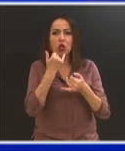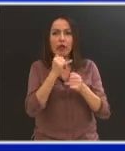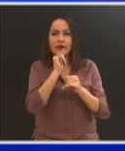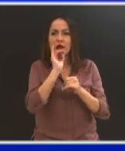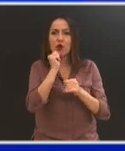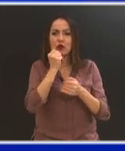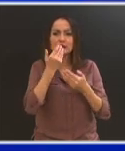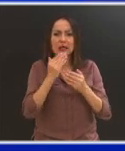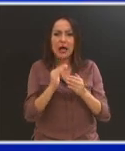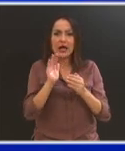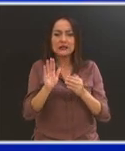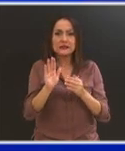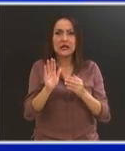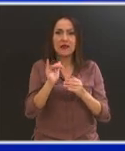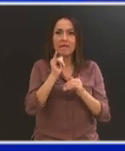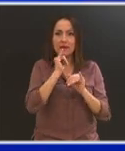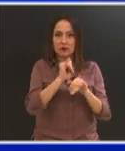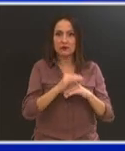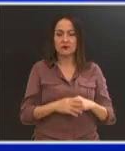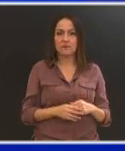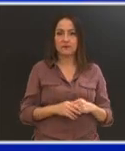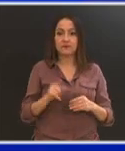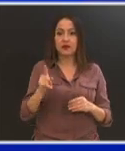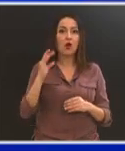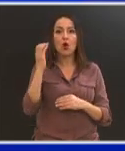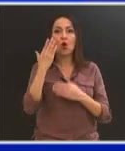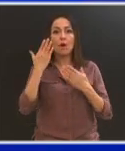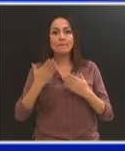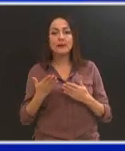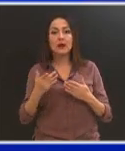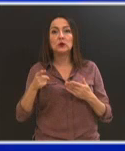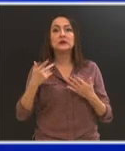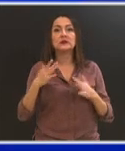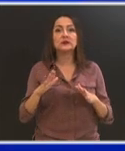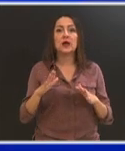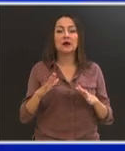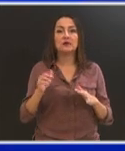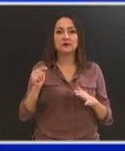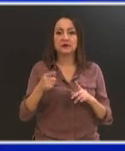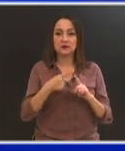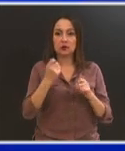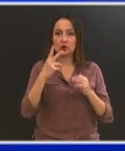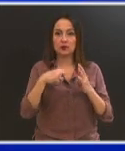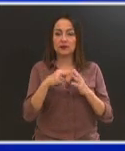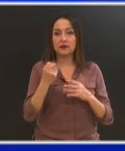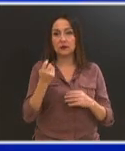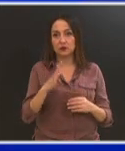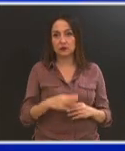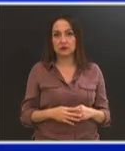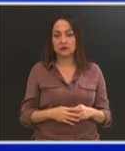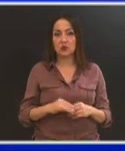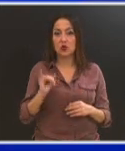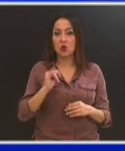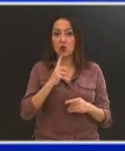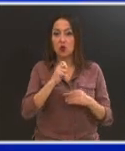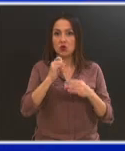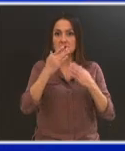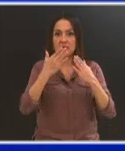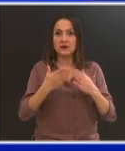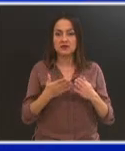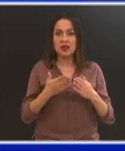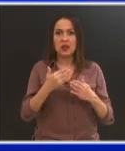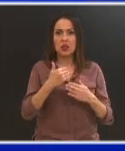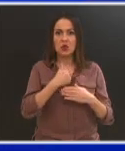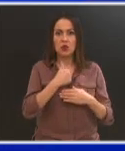a pesar de esa denuncia, este colombiano, hoy ya naturalizado desde 2014 como costarricense,